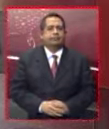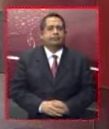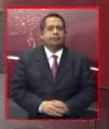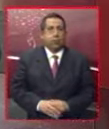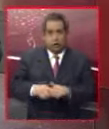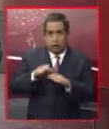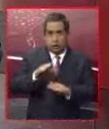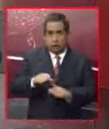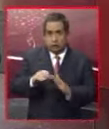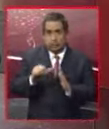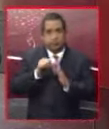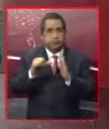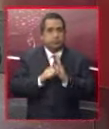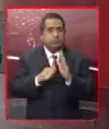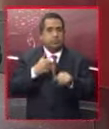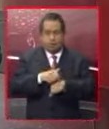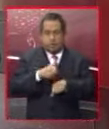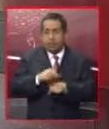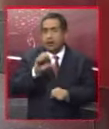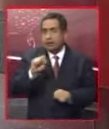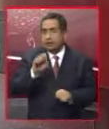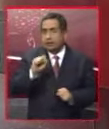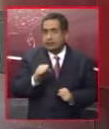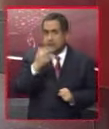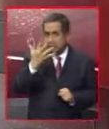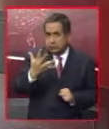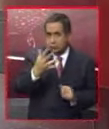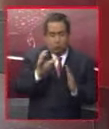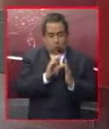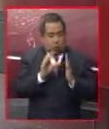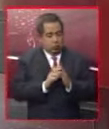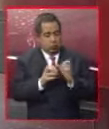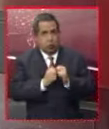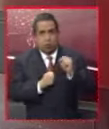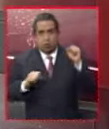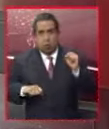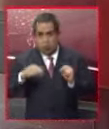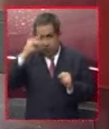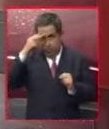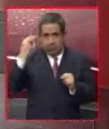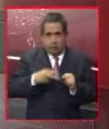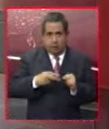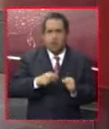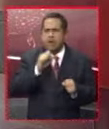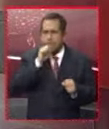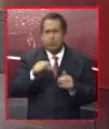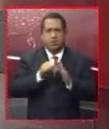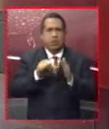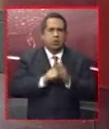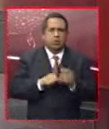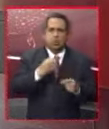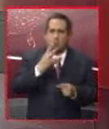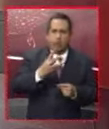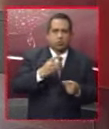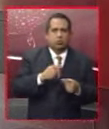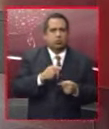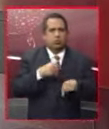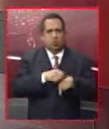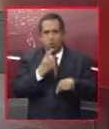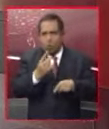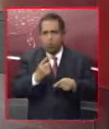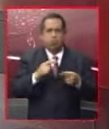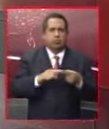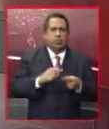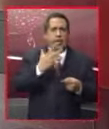con fundamento en lo dispuesto por el artículo 65 de la Constitución Política de los Estados Unidos Mexicanos, así como los artículos 4,